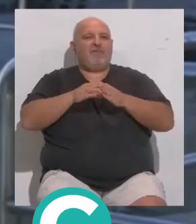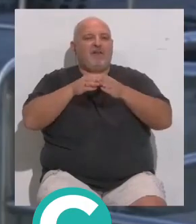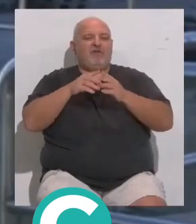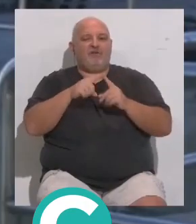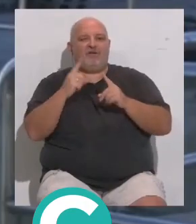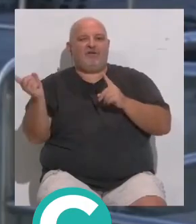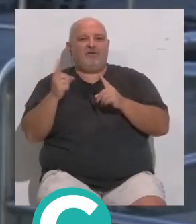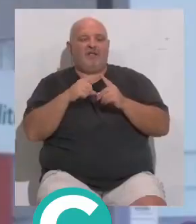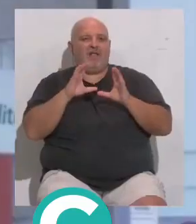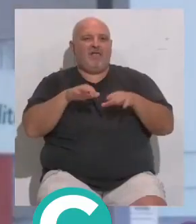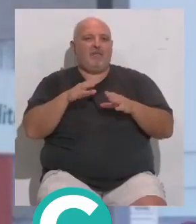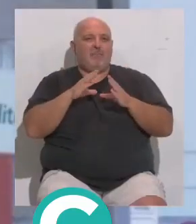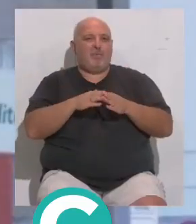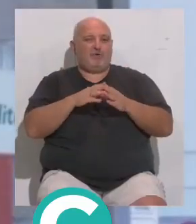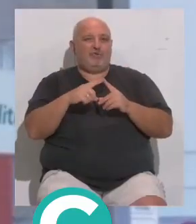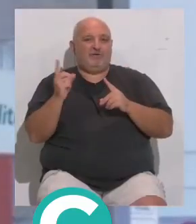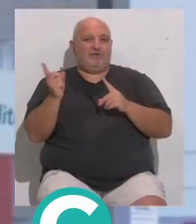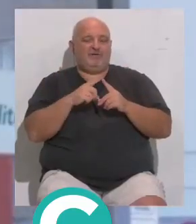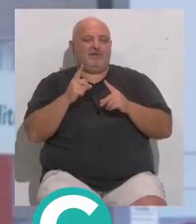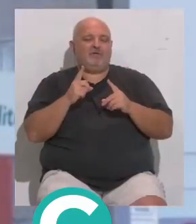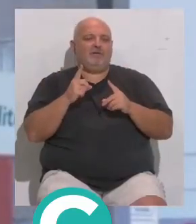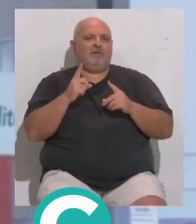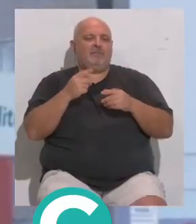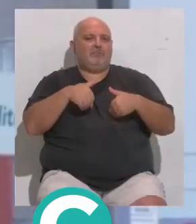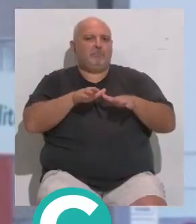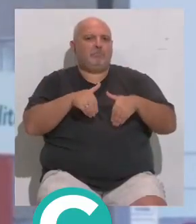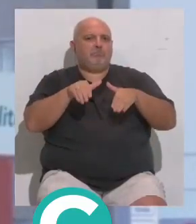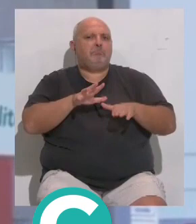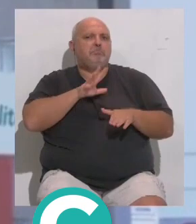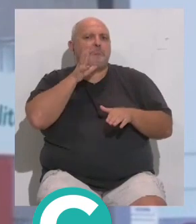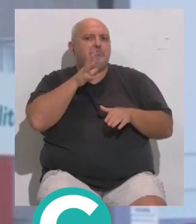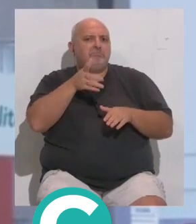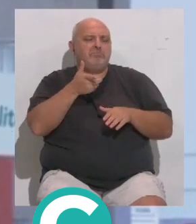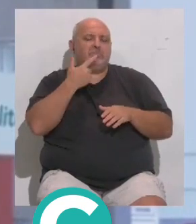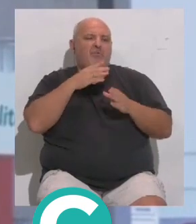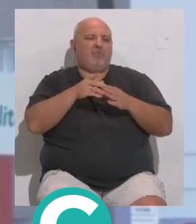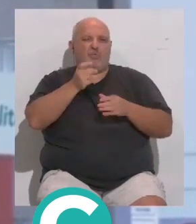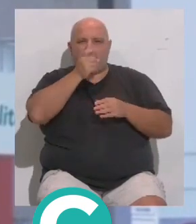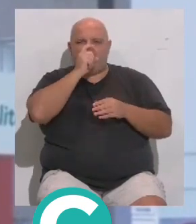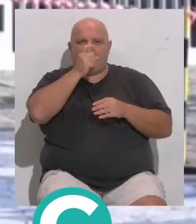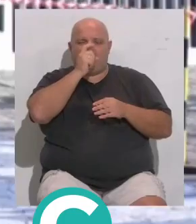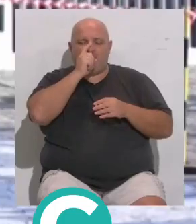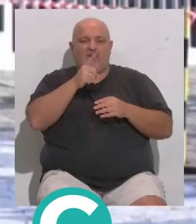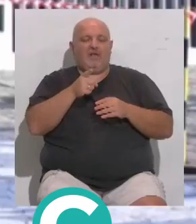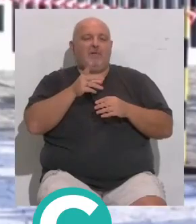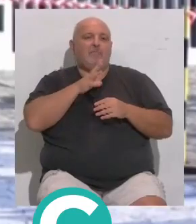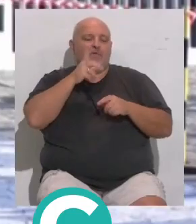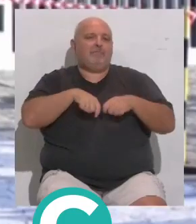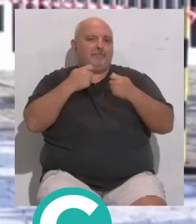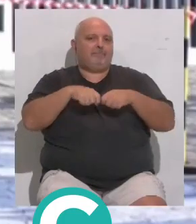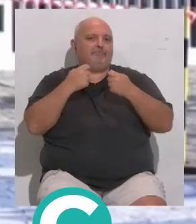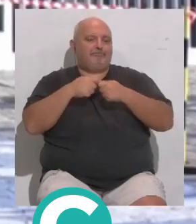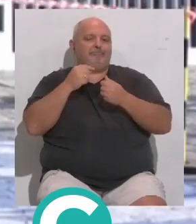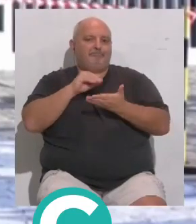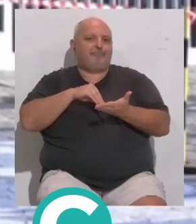que conectan Cádiz con el puerto de Santa María, Colombo ha asegurado que se trata de una flota antigua y que esa condición provoca averías